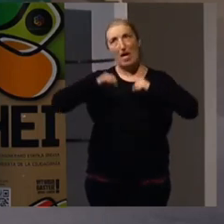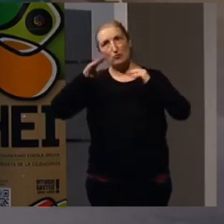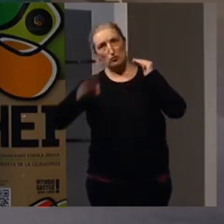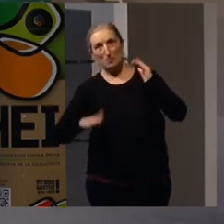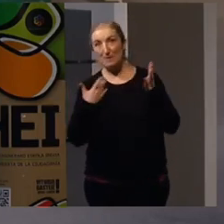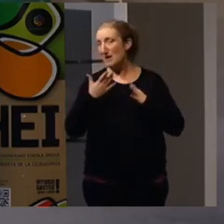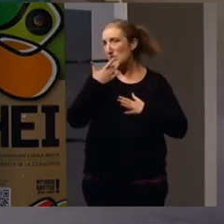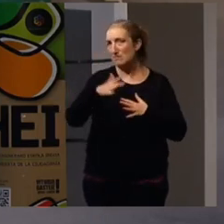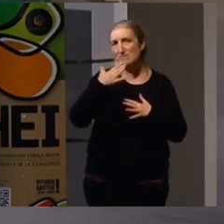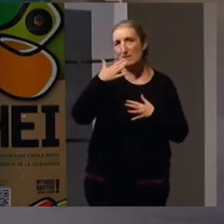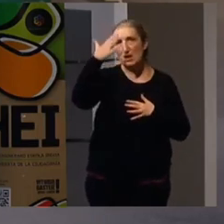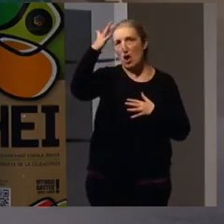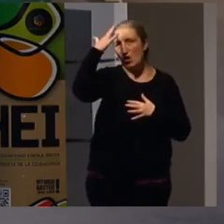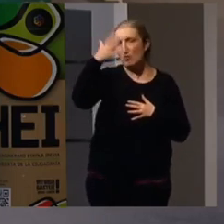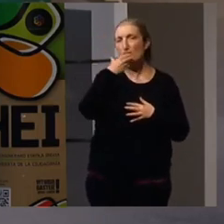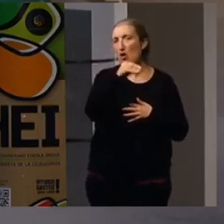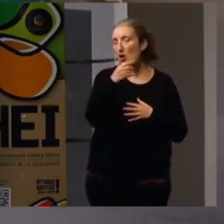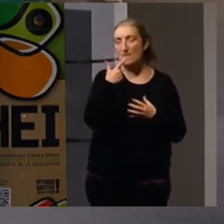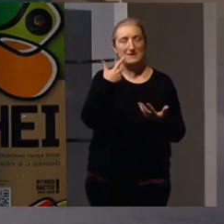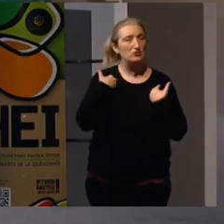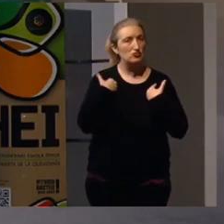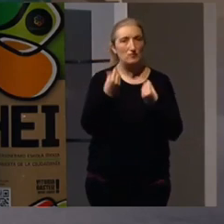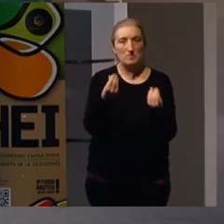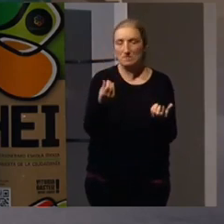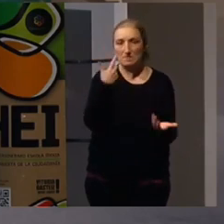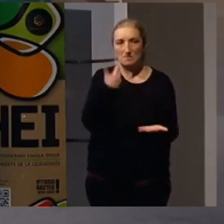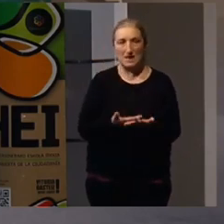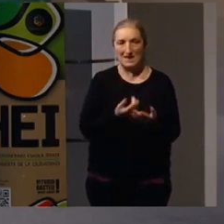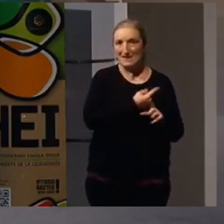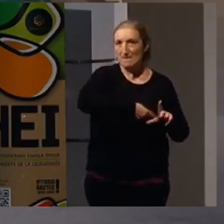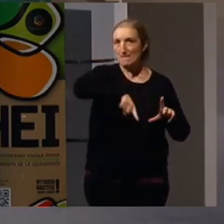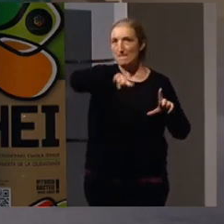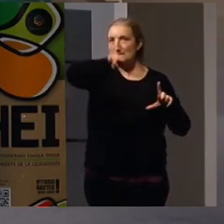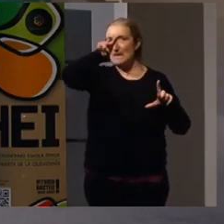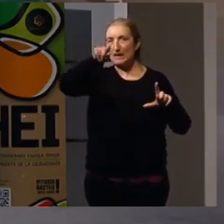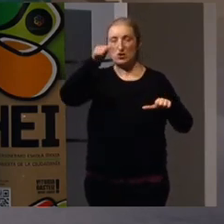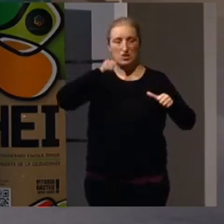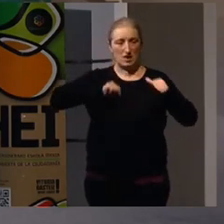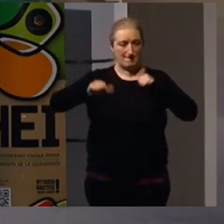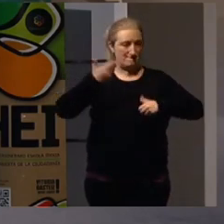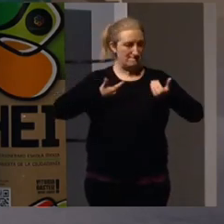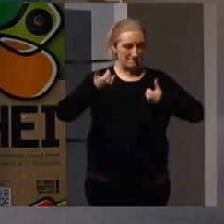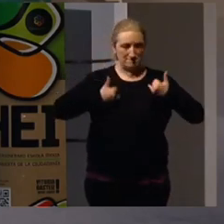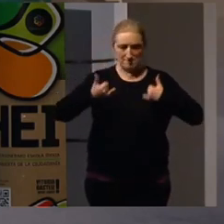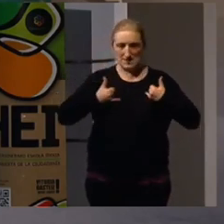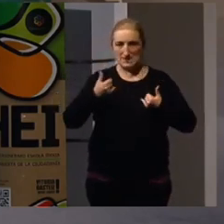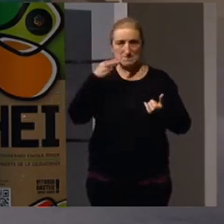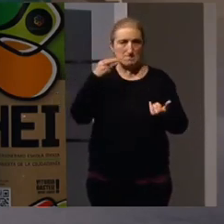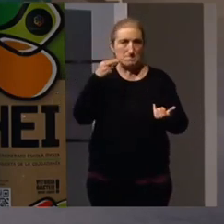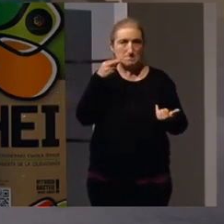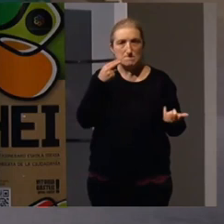con una forma de manifestar el sufrimiento muy concreta además, que es como con este pico de autolesiones y de